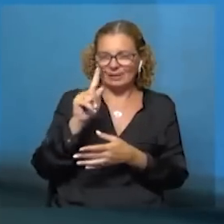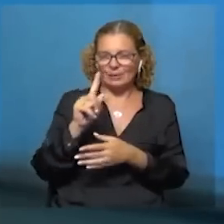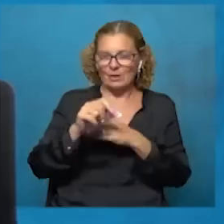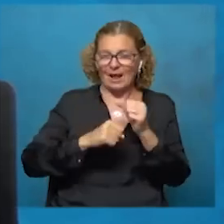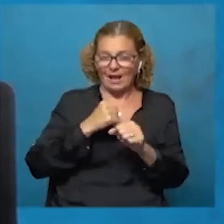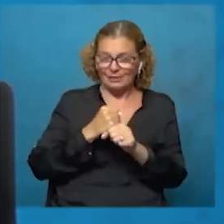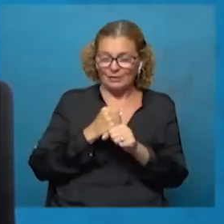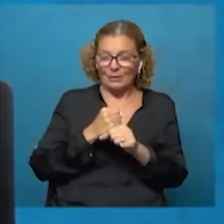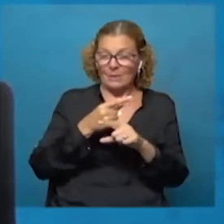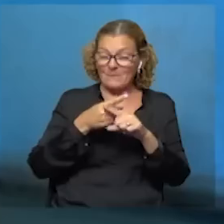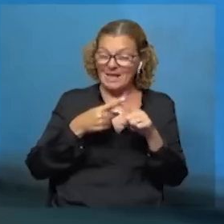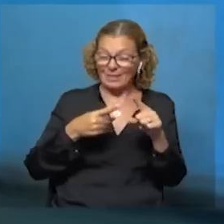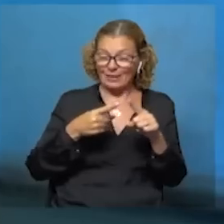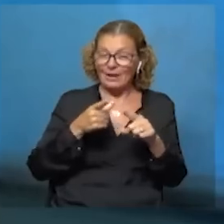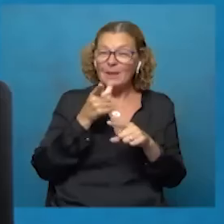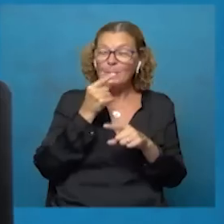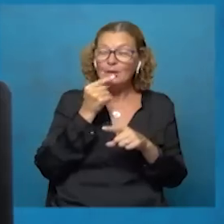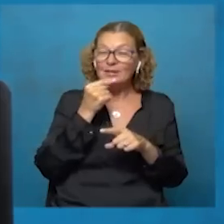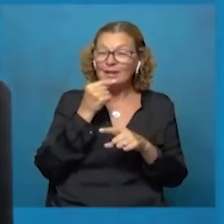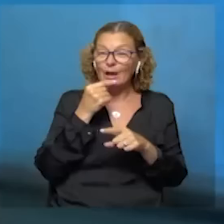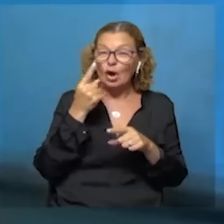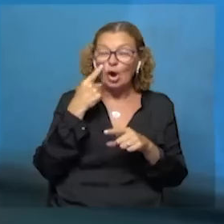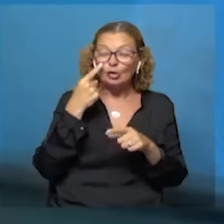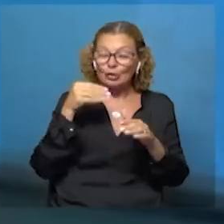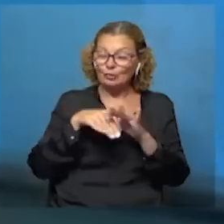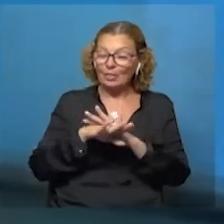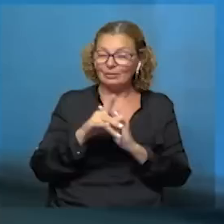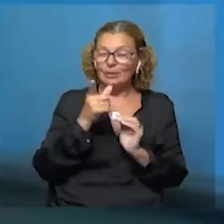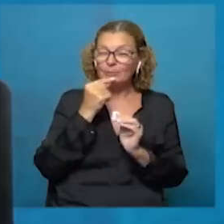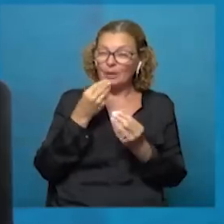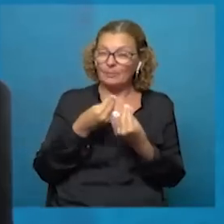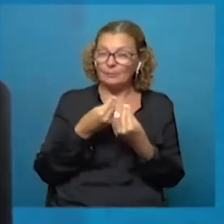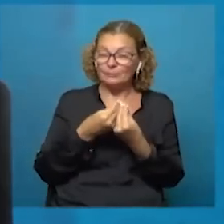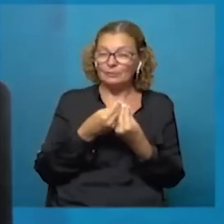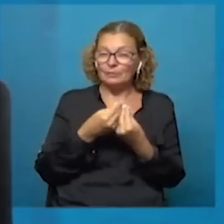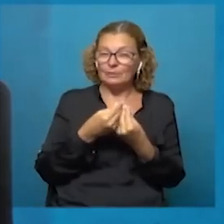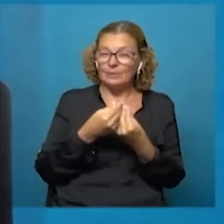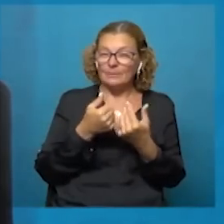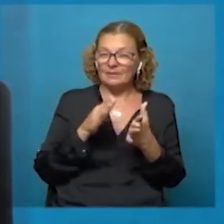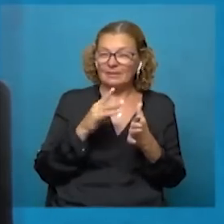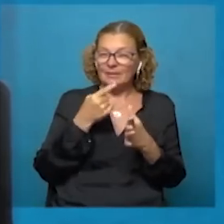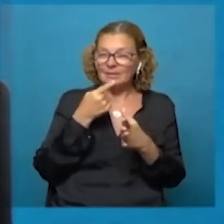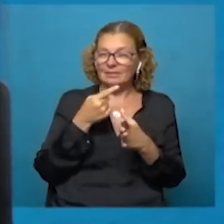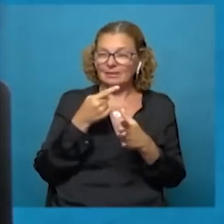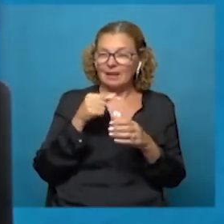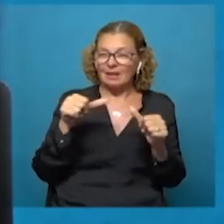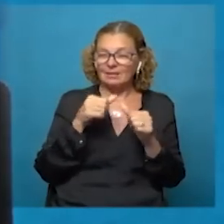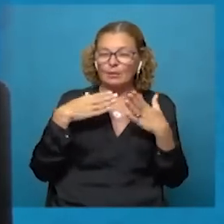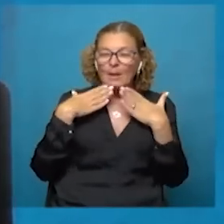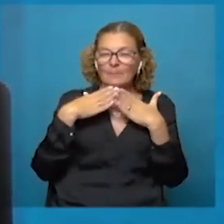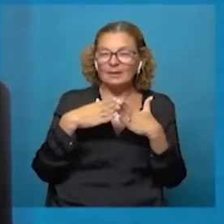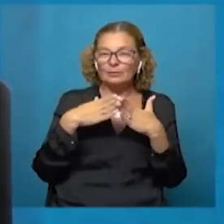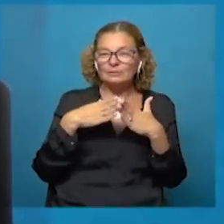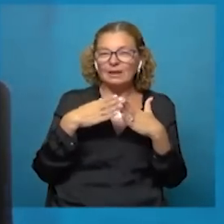31 años y medio bueno conociendo bastante la linterna lo Pensaba marcar ahora justo en una pregunta va a ser marcar ese